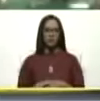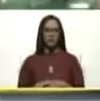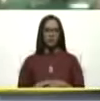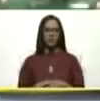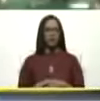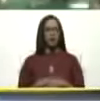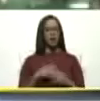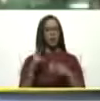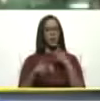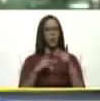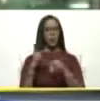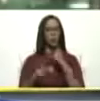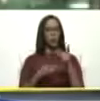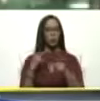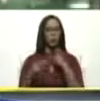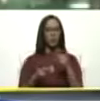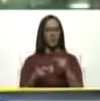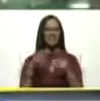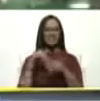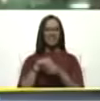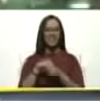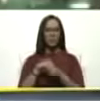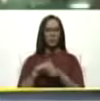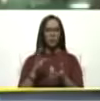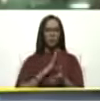en el Producto Interno Bruto,